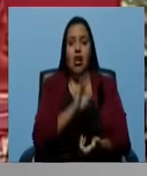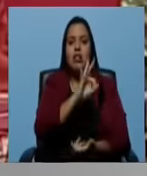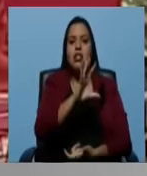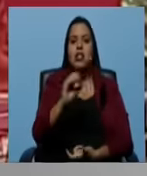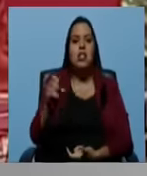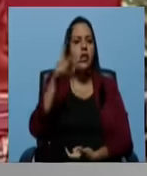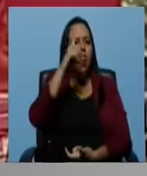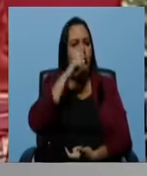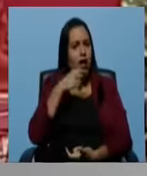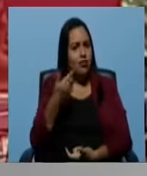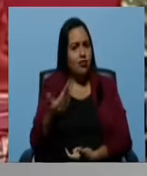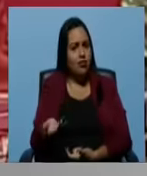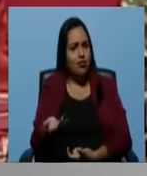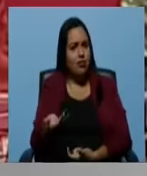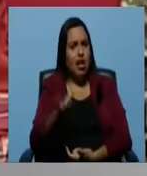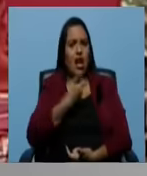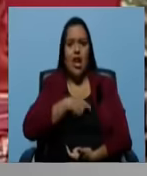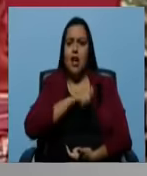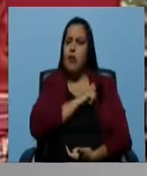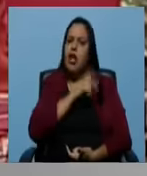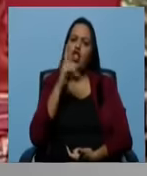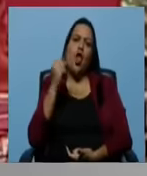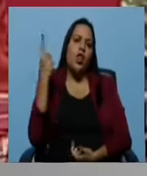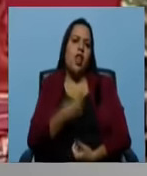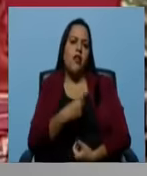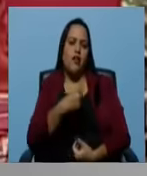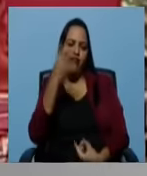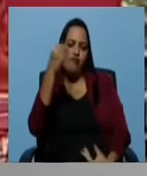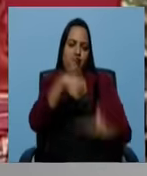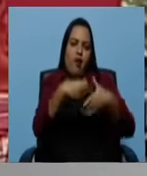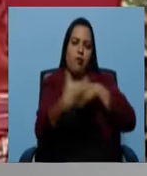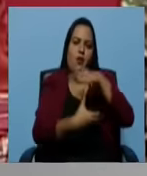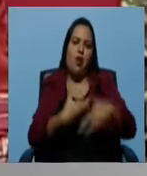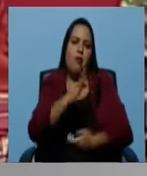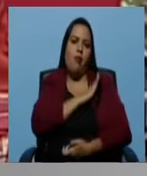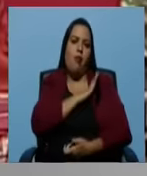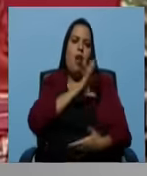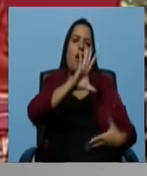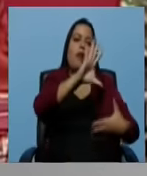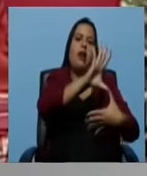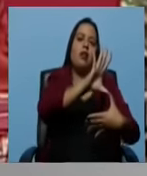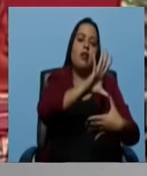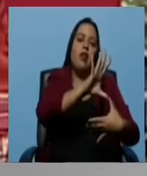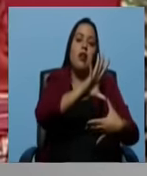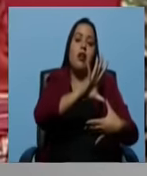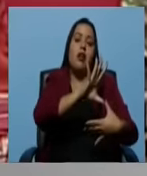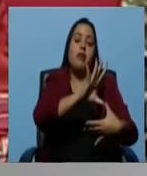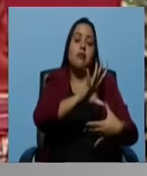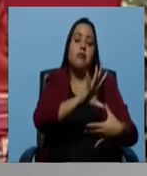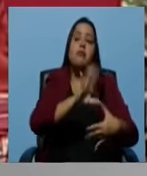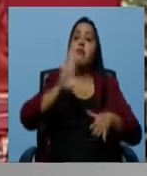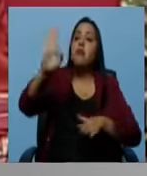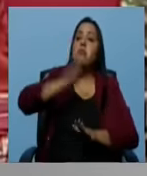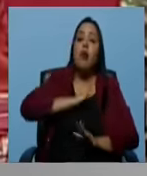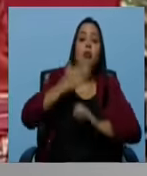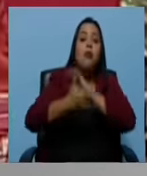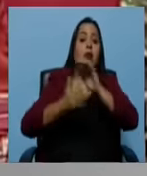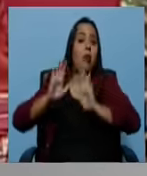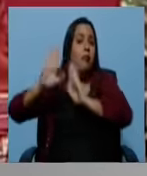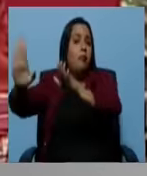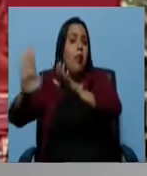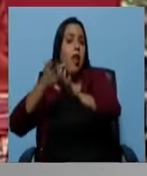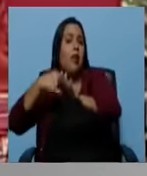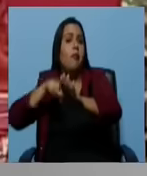300 años. España no tiene nada que buscar en América. Que se preocupe por arreglar sus problemas internos, que muchos